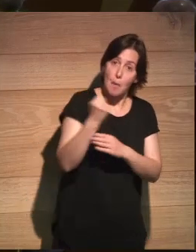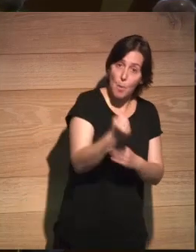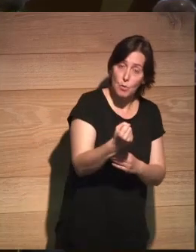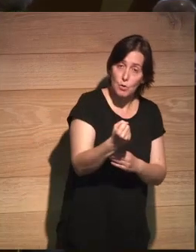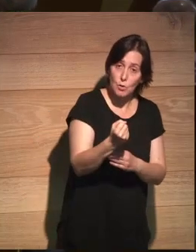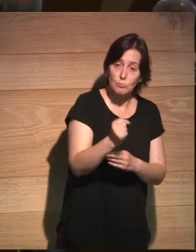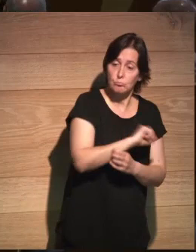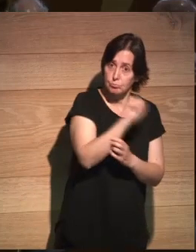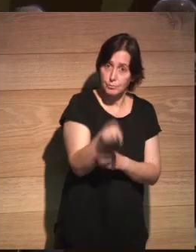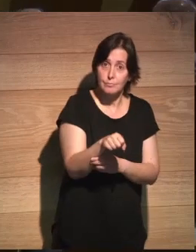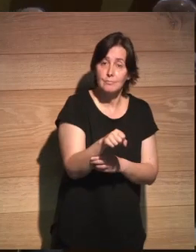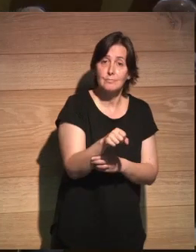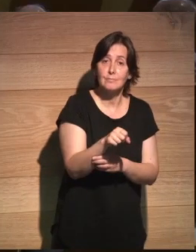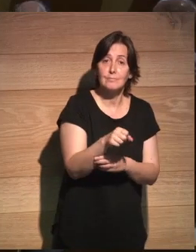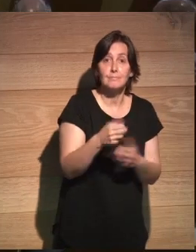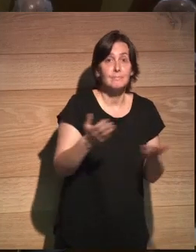ganar.